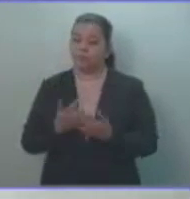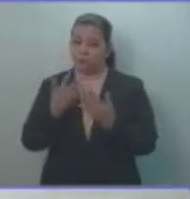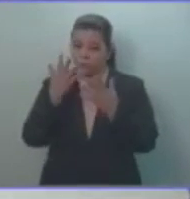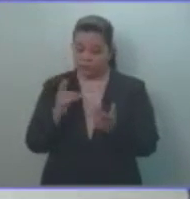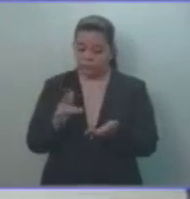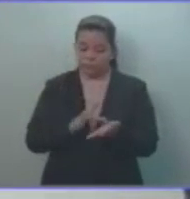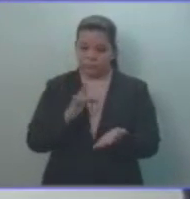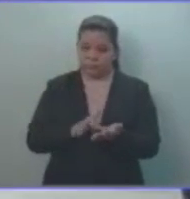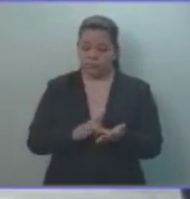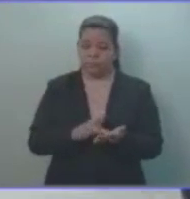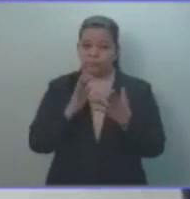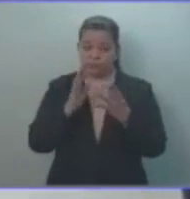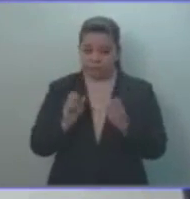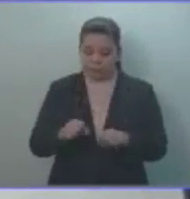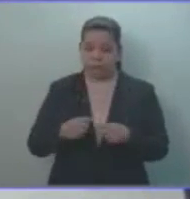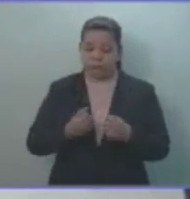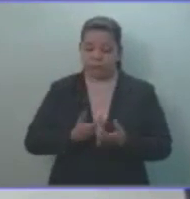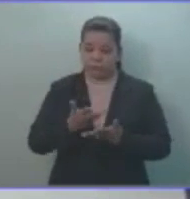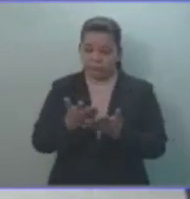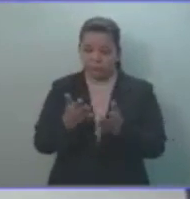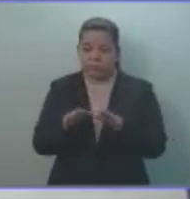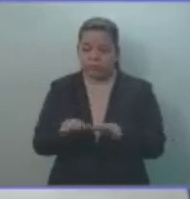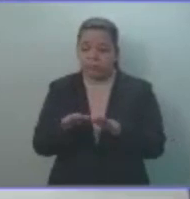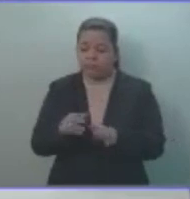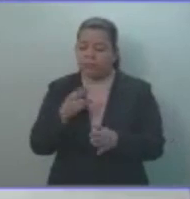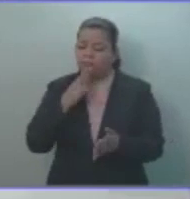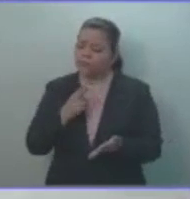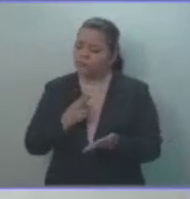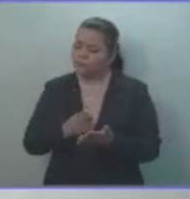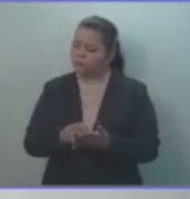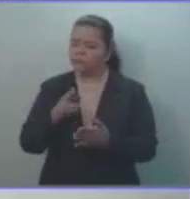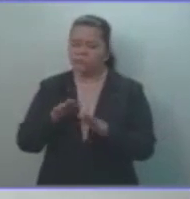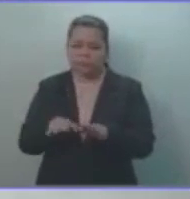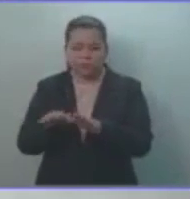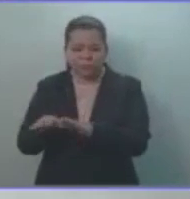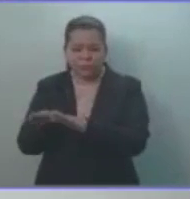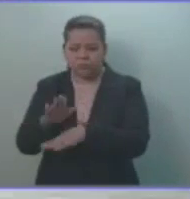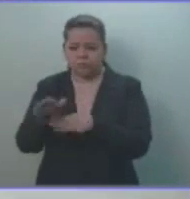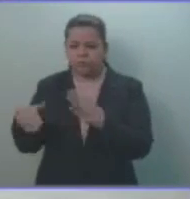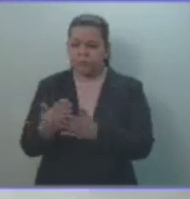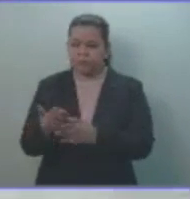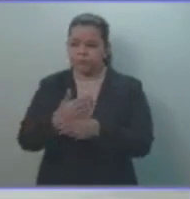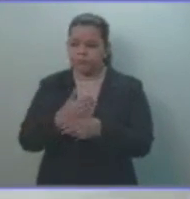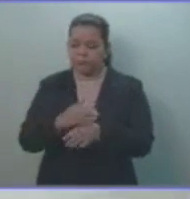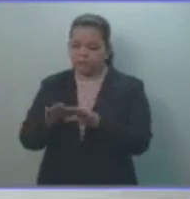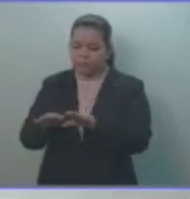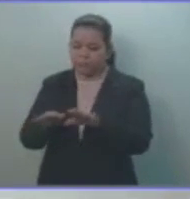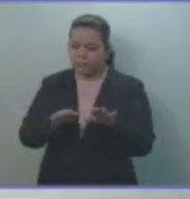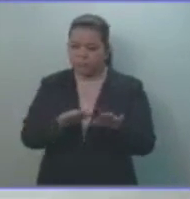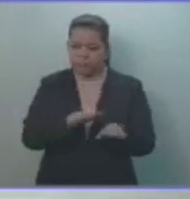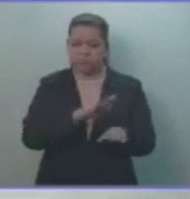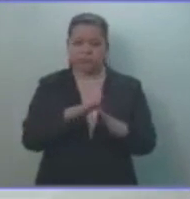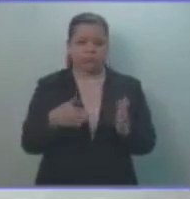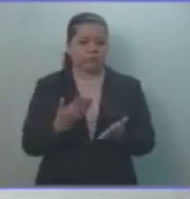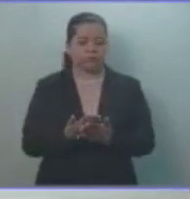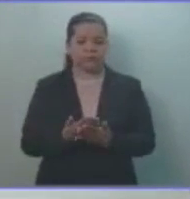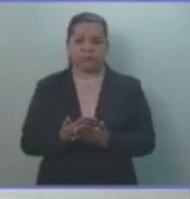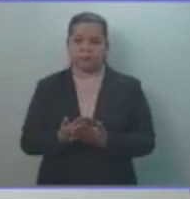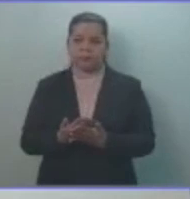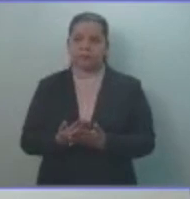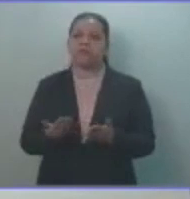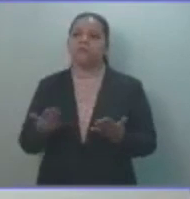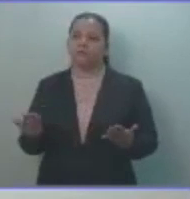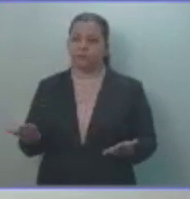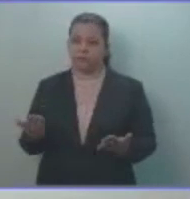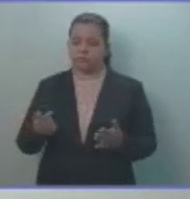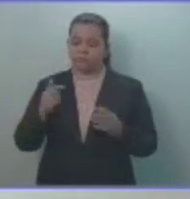este espacio para expresar un sincero agradecimiento a todos los partidos políticos con representación en la Asamblea Legislativa que